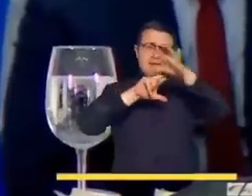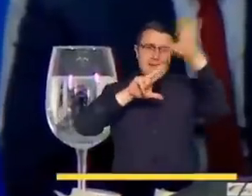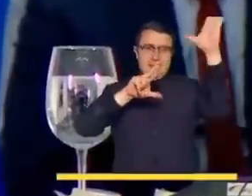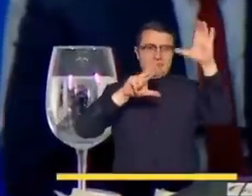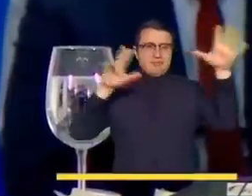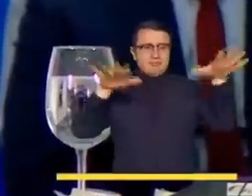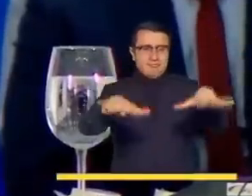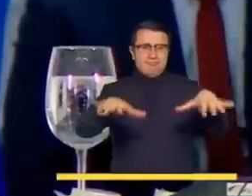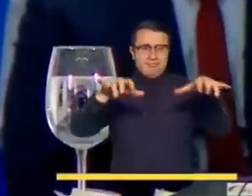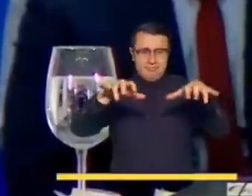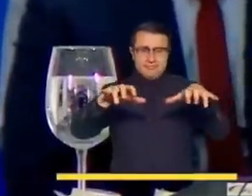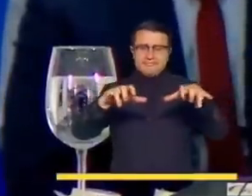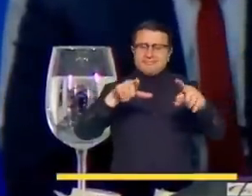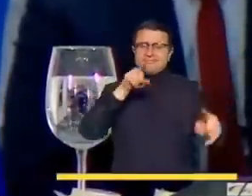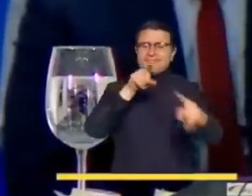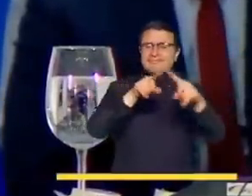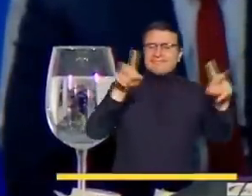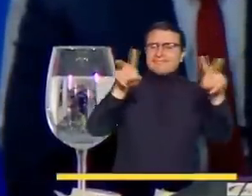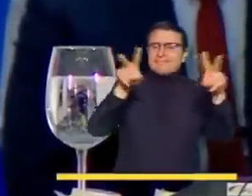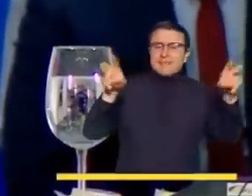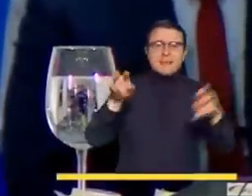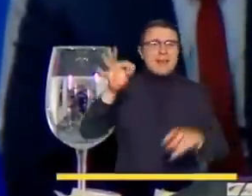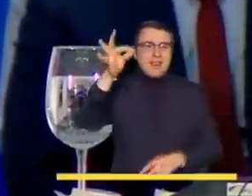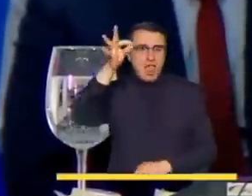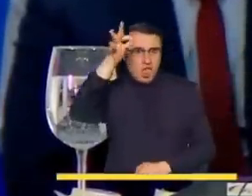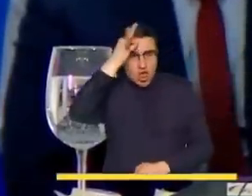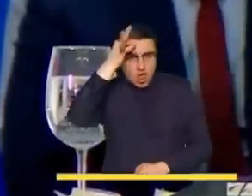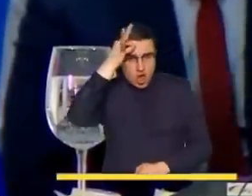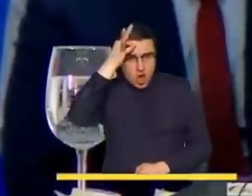Caribe sobre drogas.